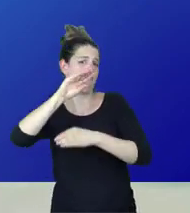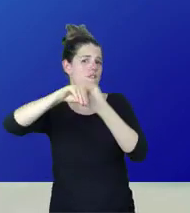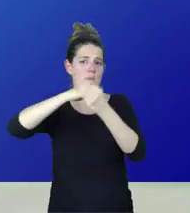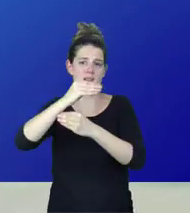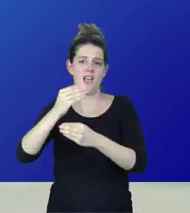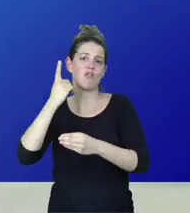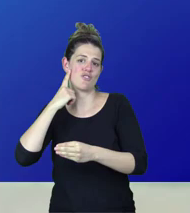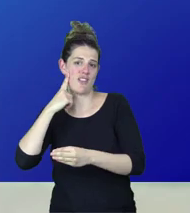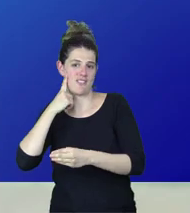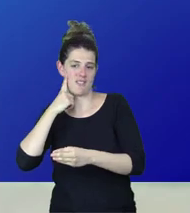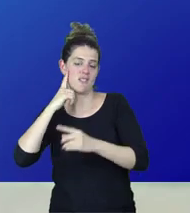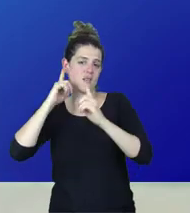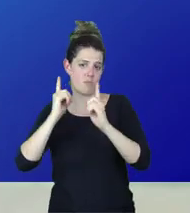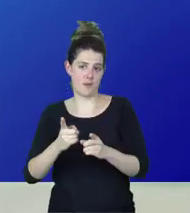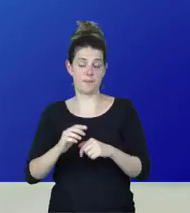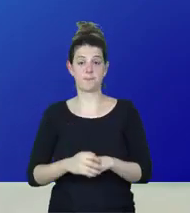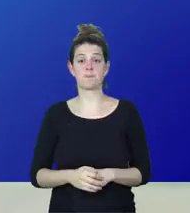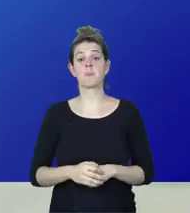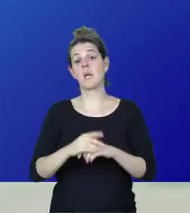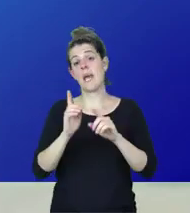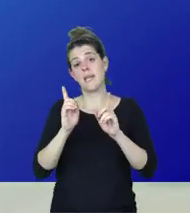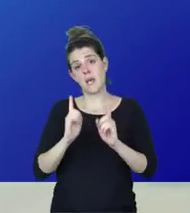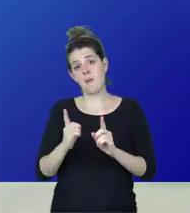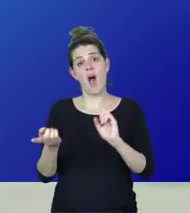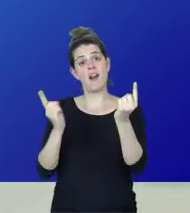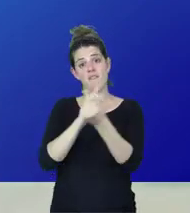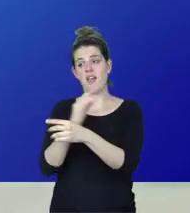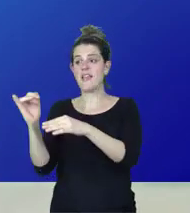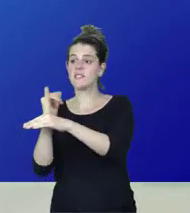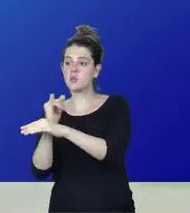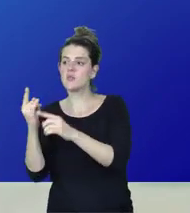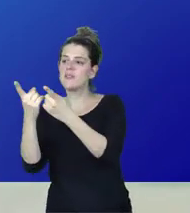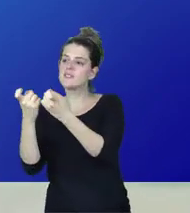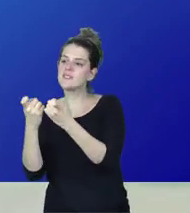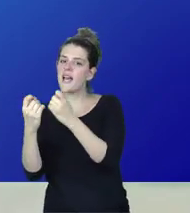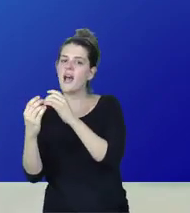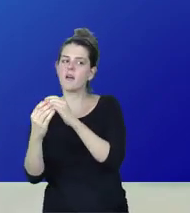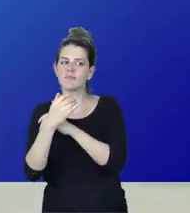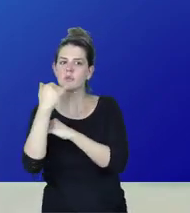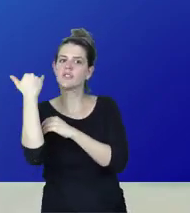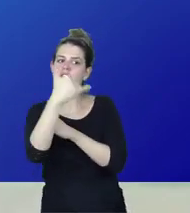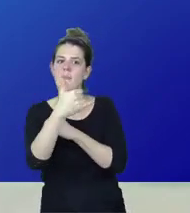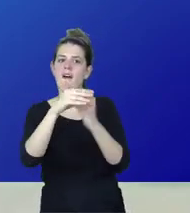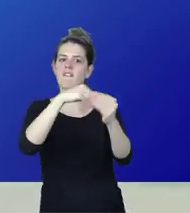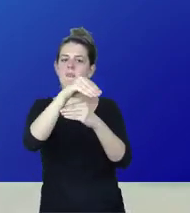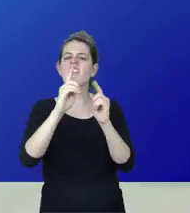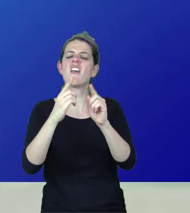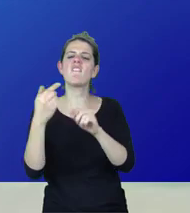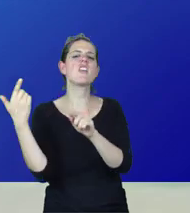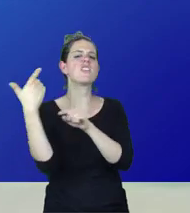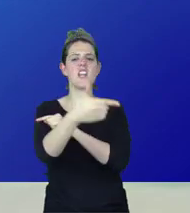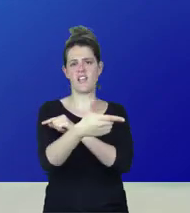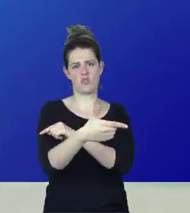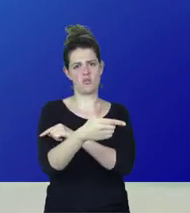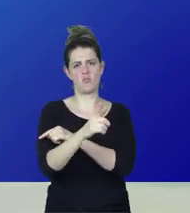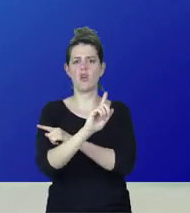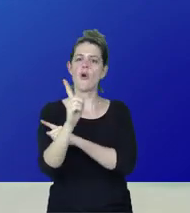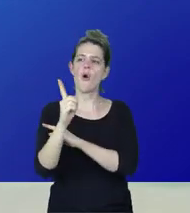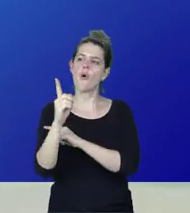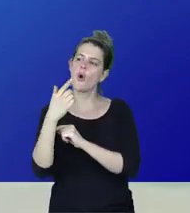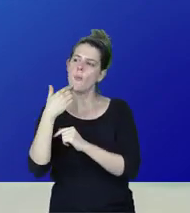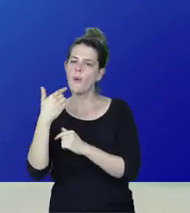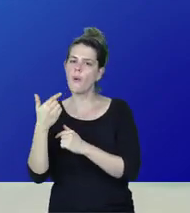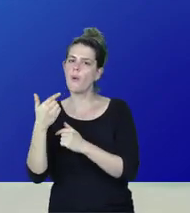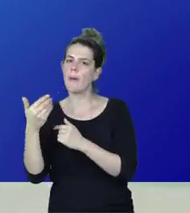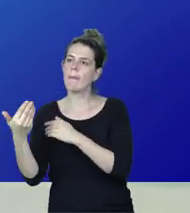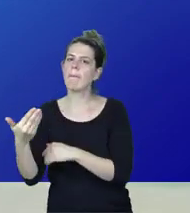institución. Lo mismo pasa si la institución necesita comunicarse con la familia, tiene que ser por vías directas, ¿no? No tratar de buscar en